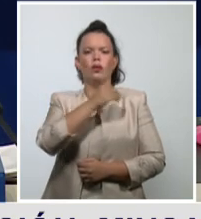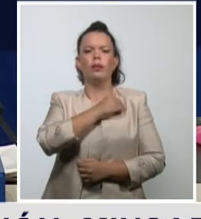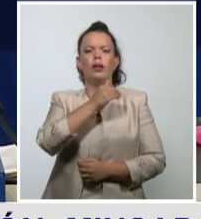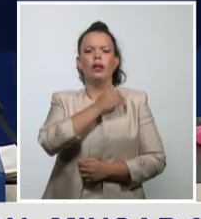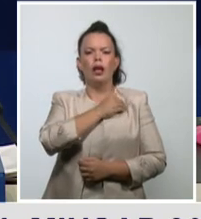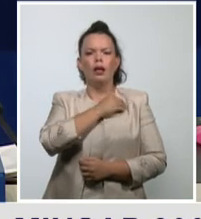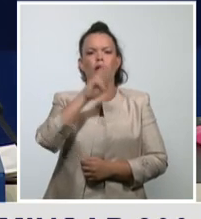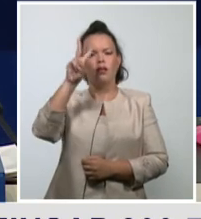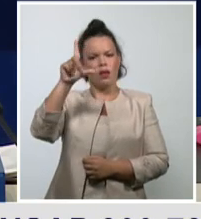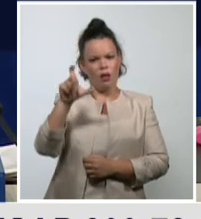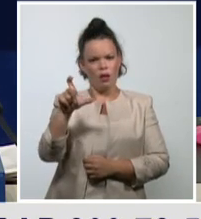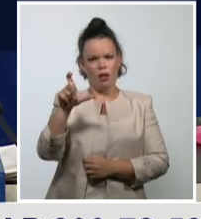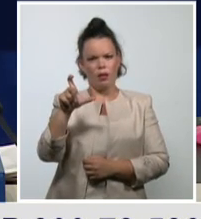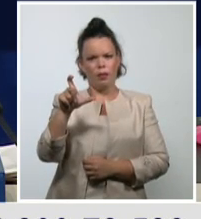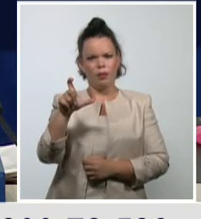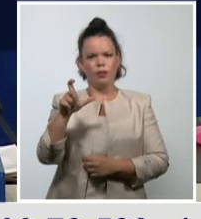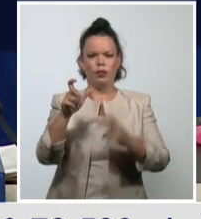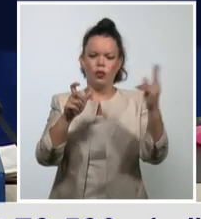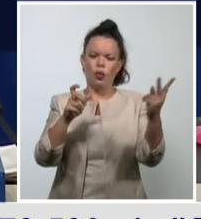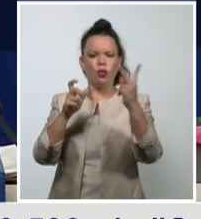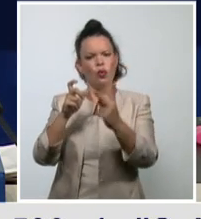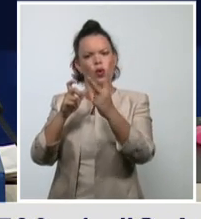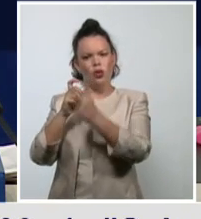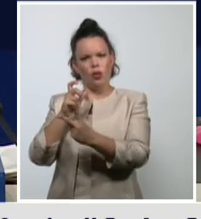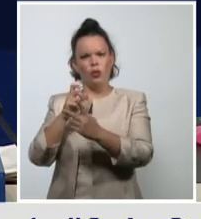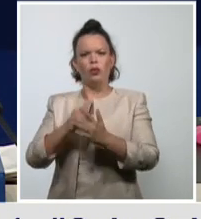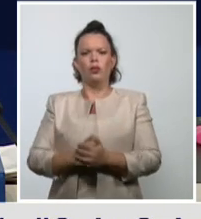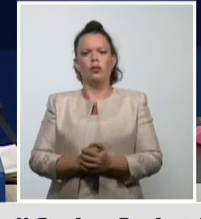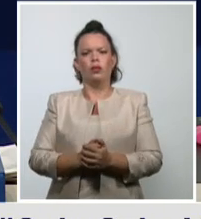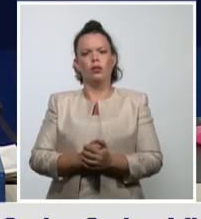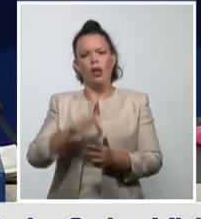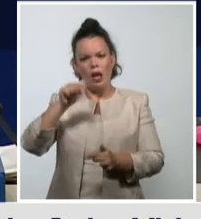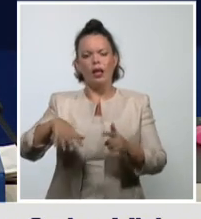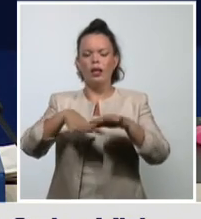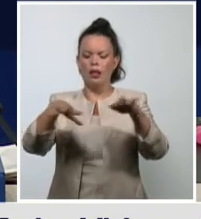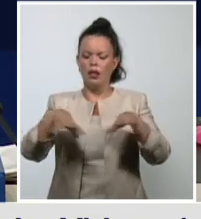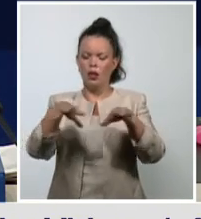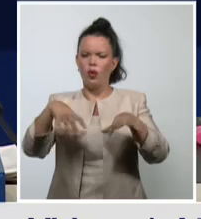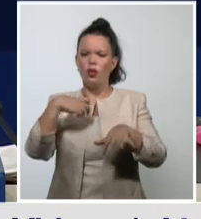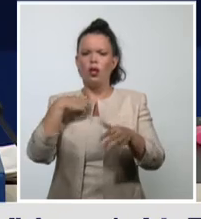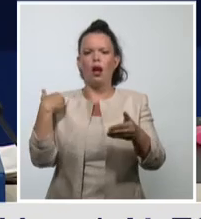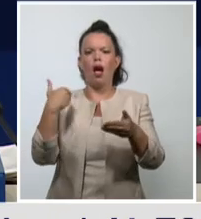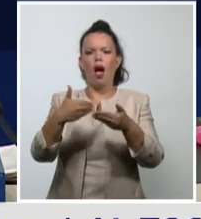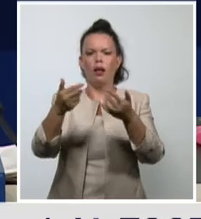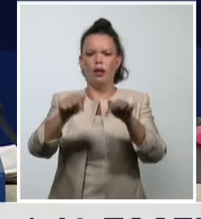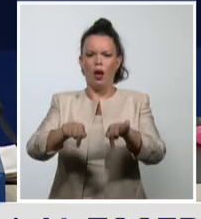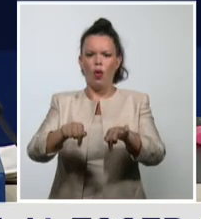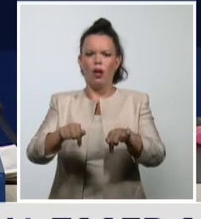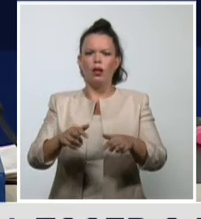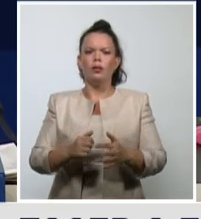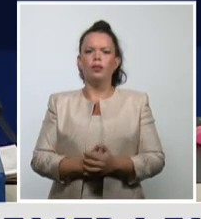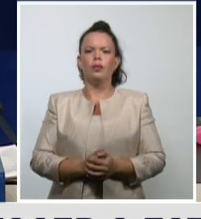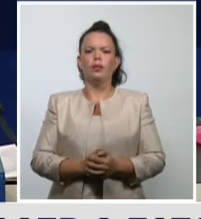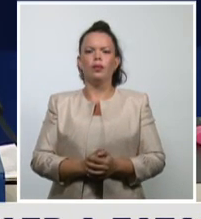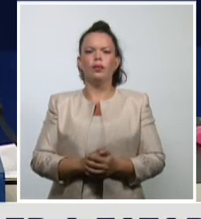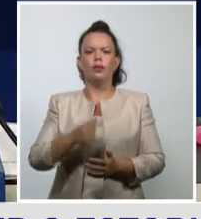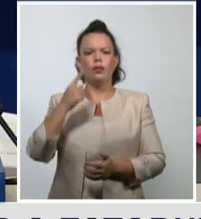Clara. Esta es la situación en nuestro país. Ese es el comportamiento de la